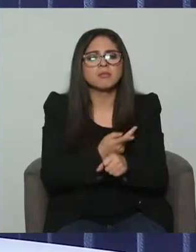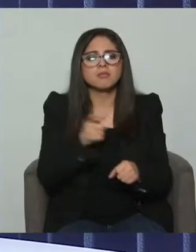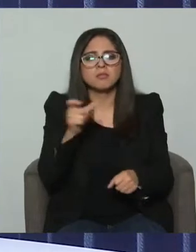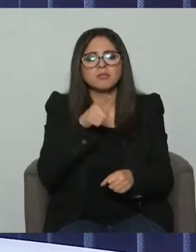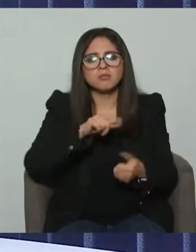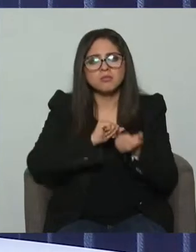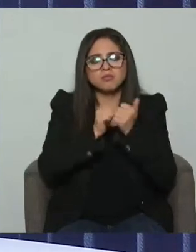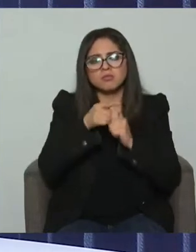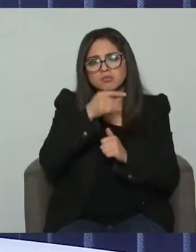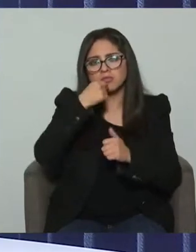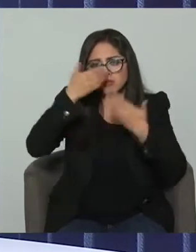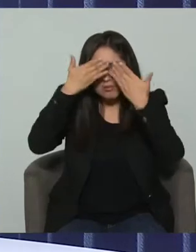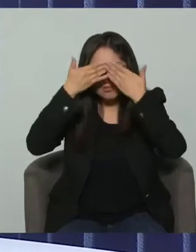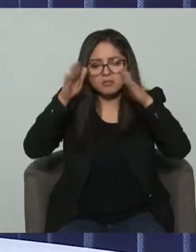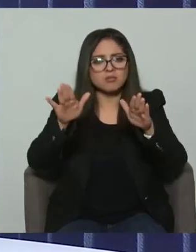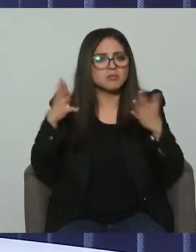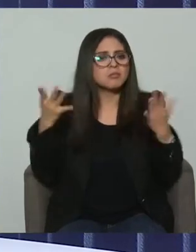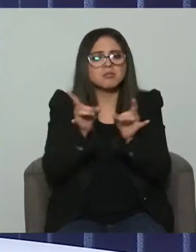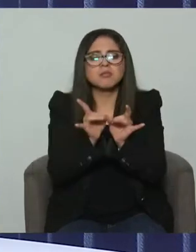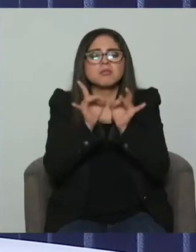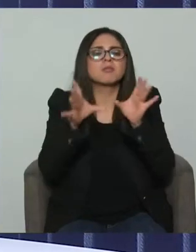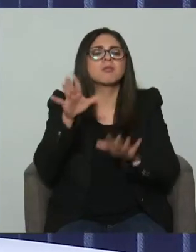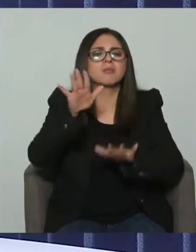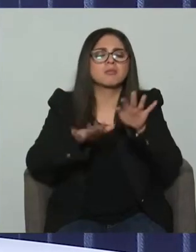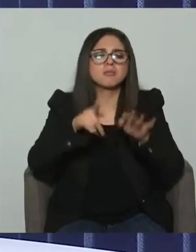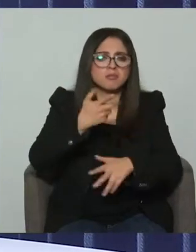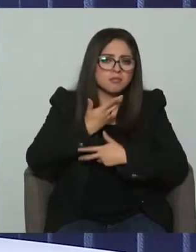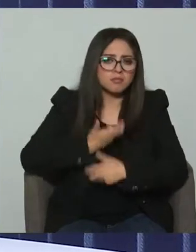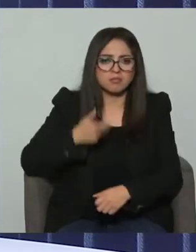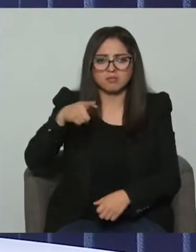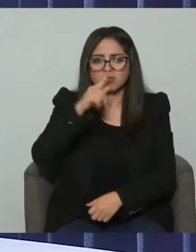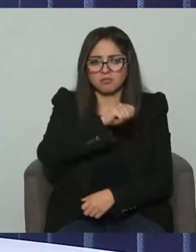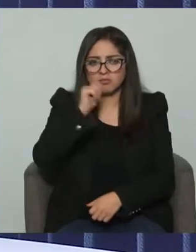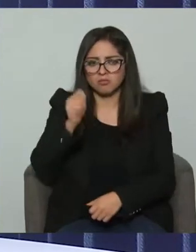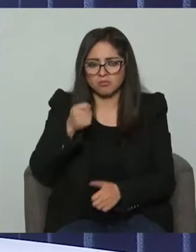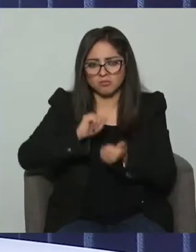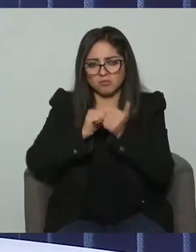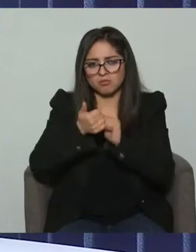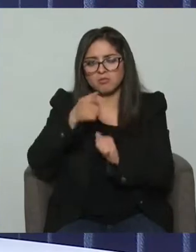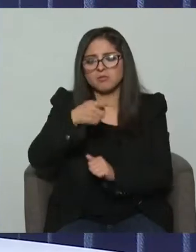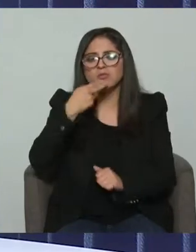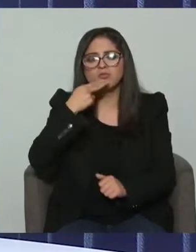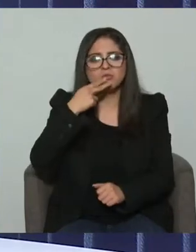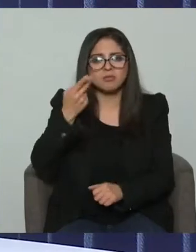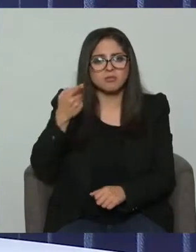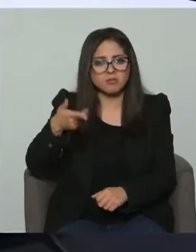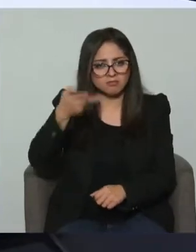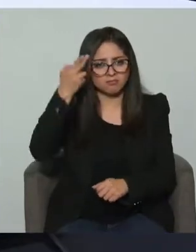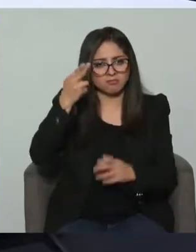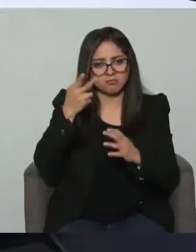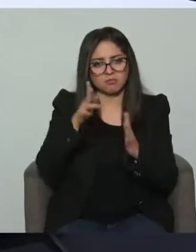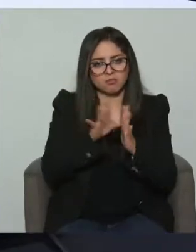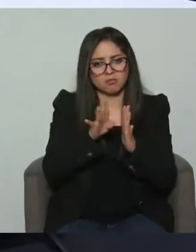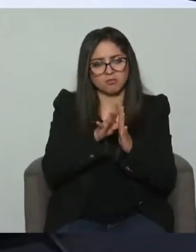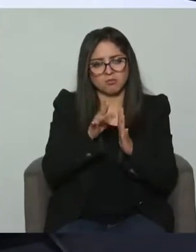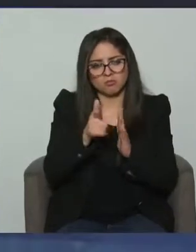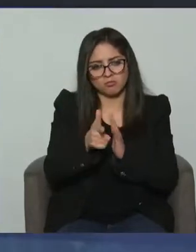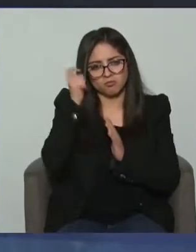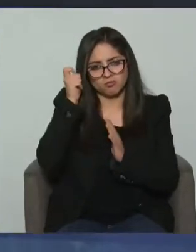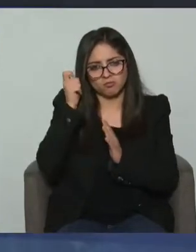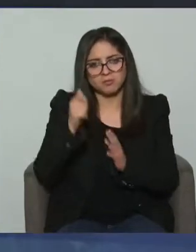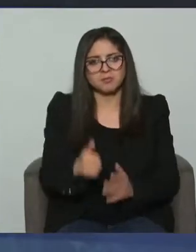como muy atentos a poder continuar con ese trabajo. Y el reto es enorme. Son 6 años en este gobierno en el que todos tenemos que